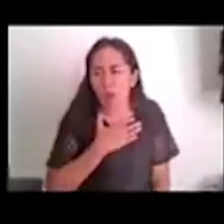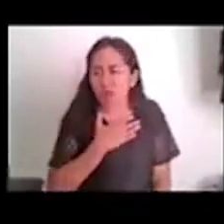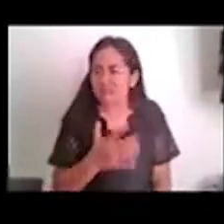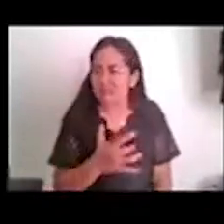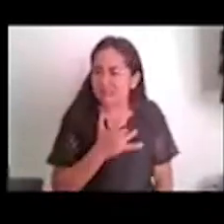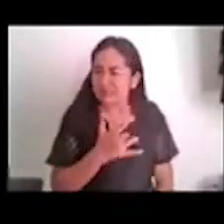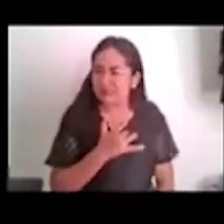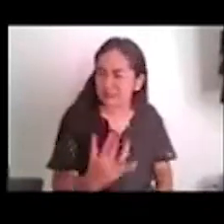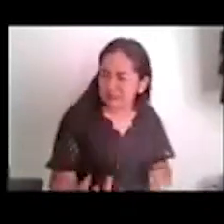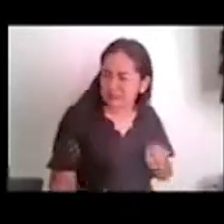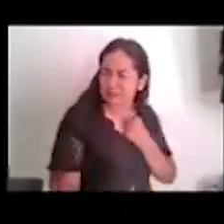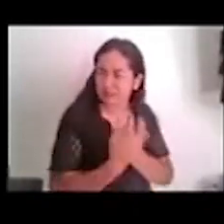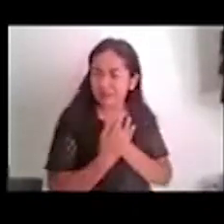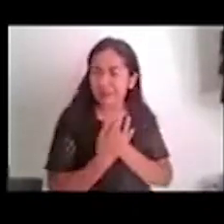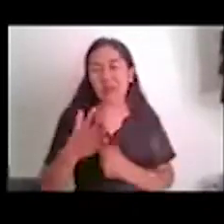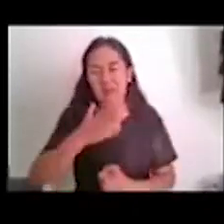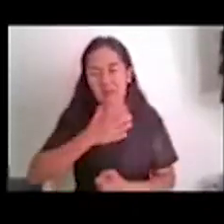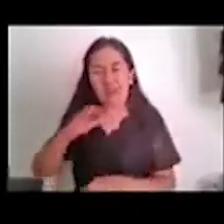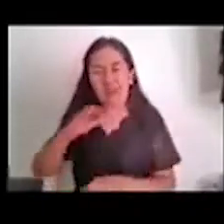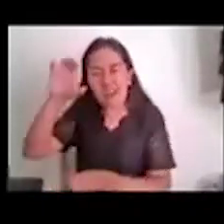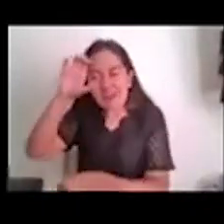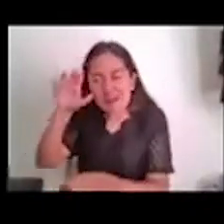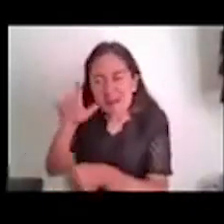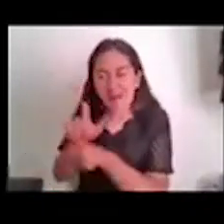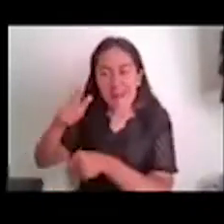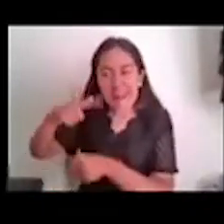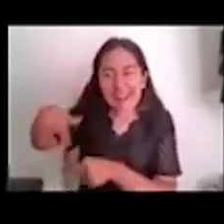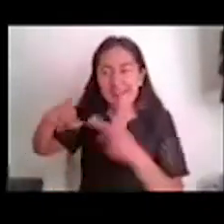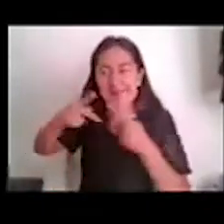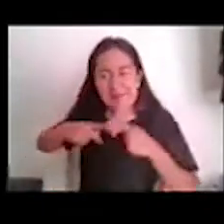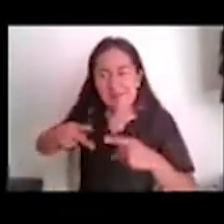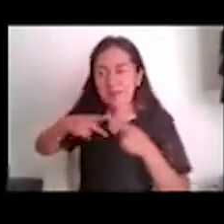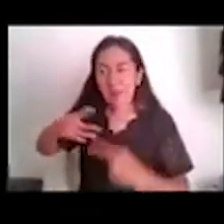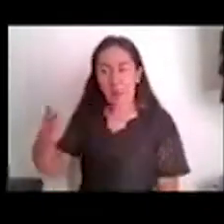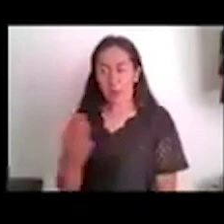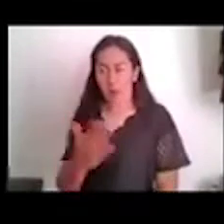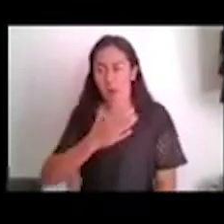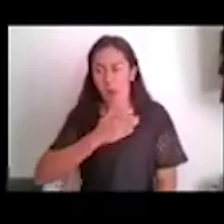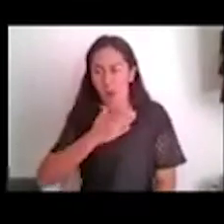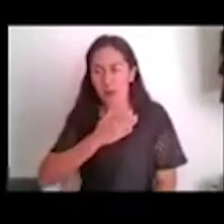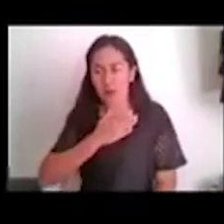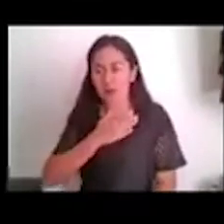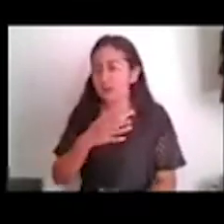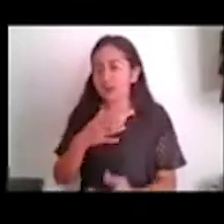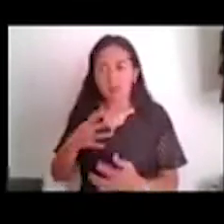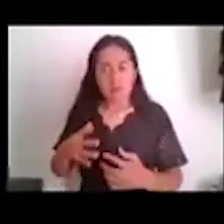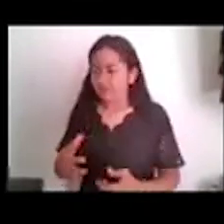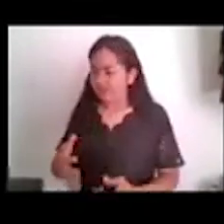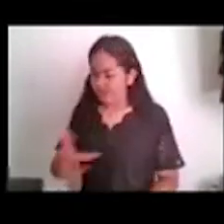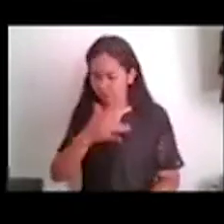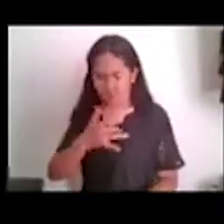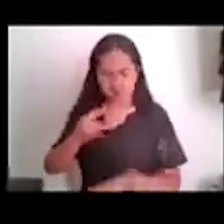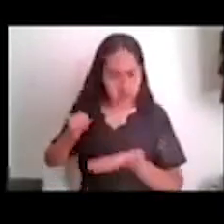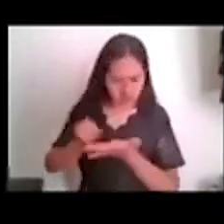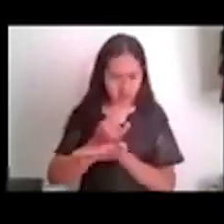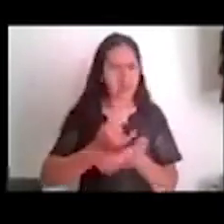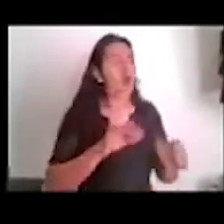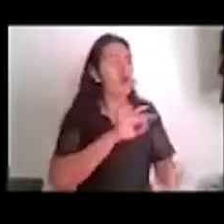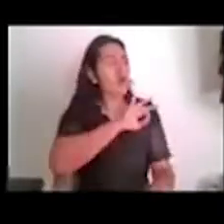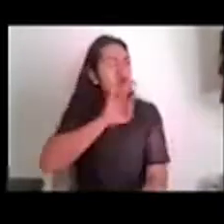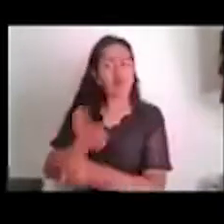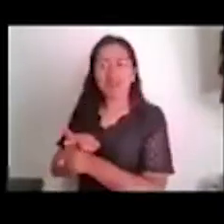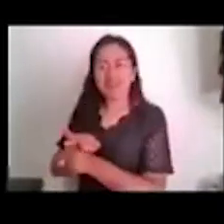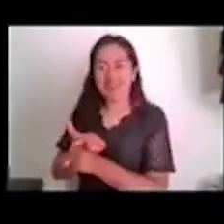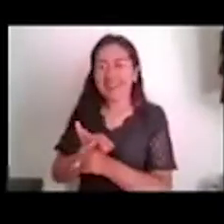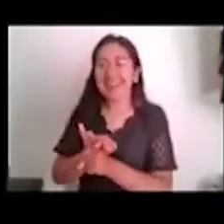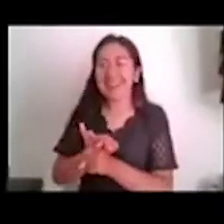cultura, a su gente. Y digamos que es un momento importante porque habla, las fuentes